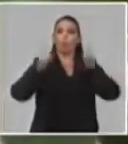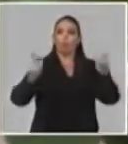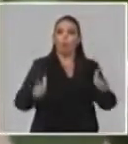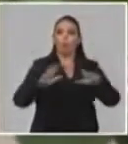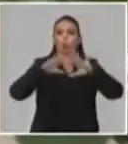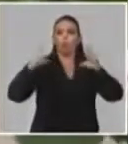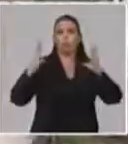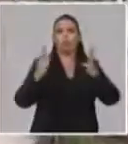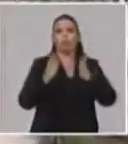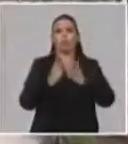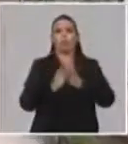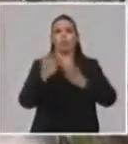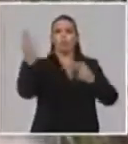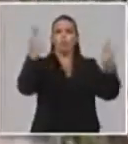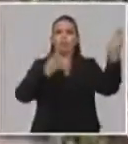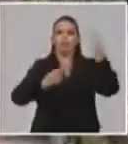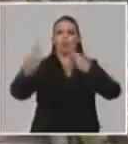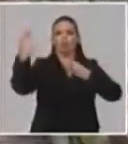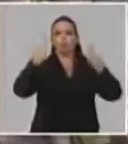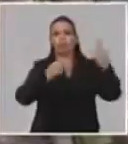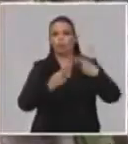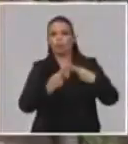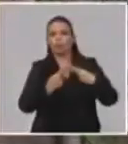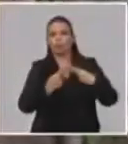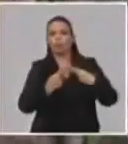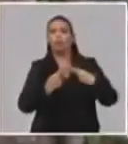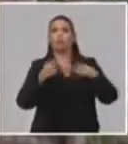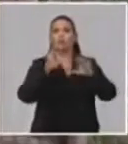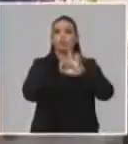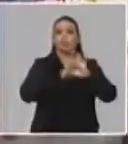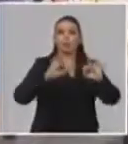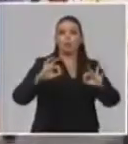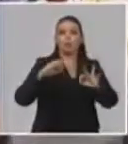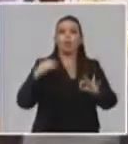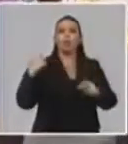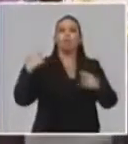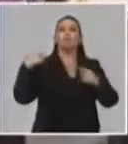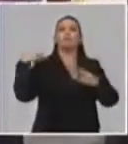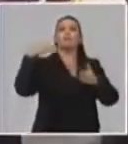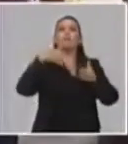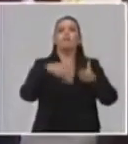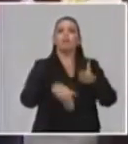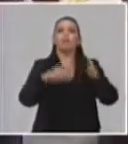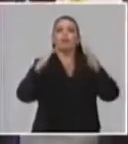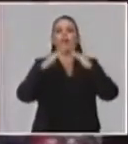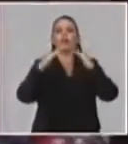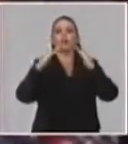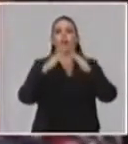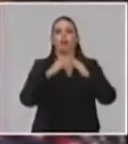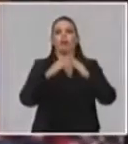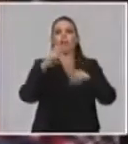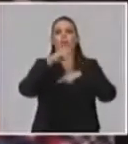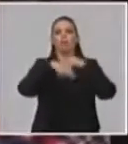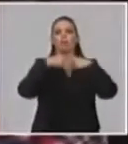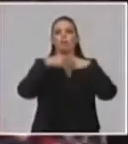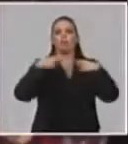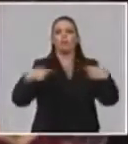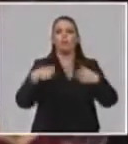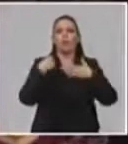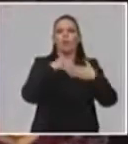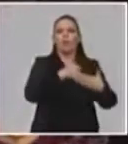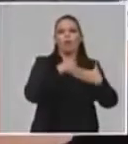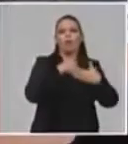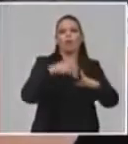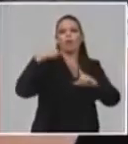Orientaciones sanitarias llega hasta el hogar de este pionero, quien recibe de sus manos los libros que necesita para realizar sus tareas escolares.